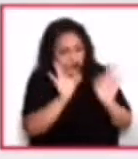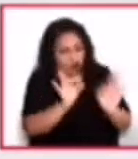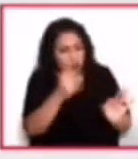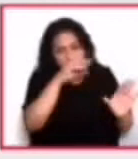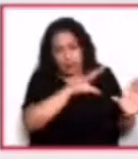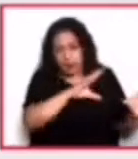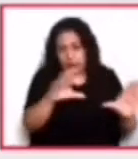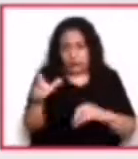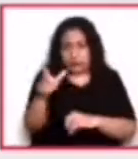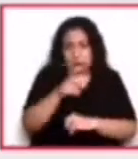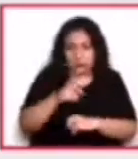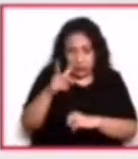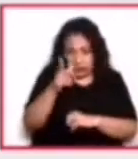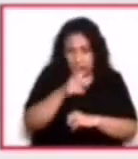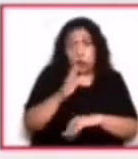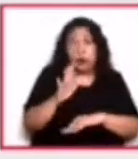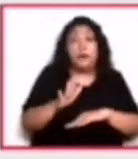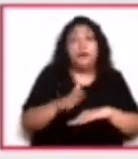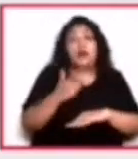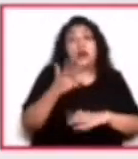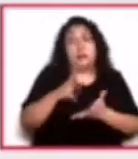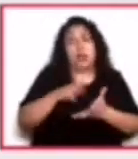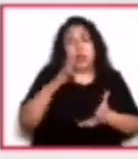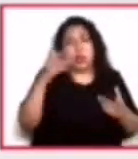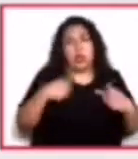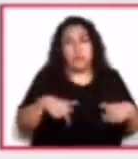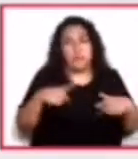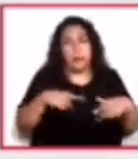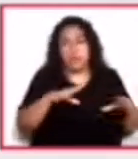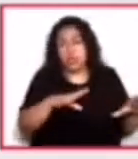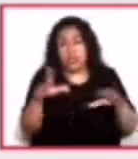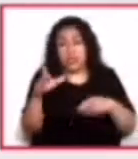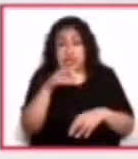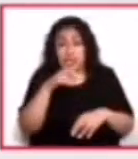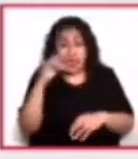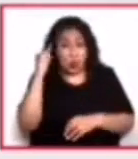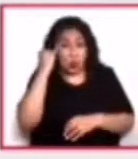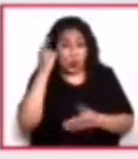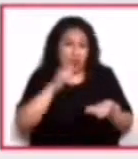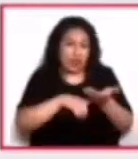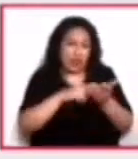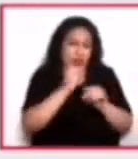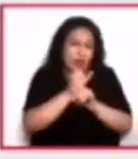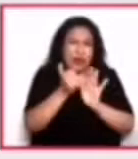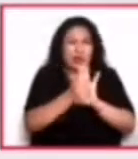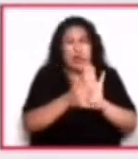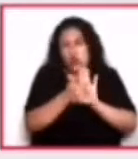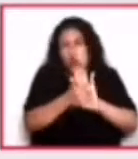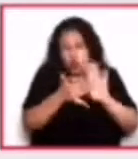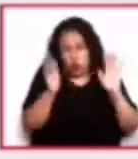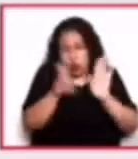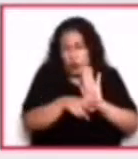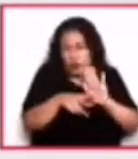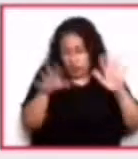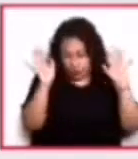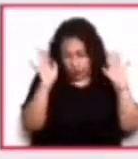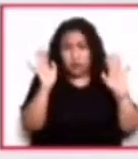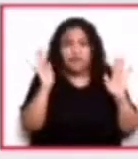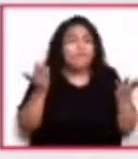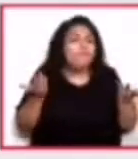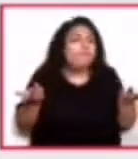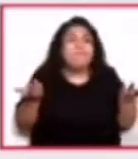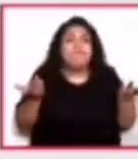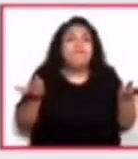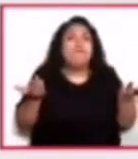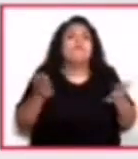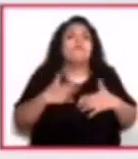lengua. Porque la mayor parte de las personas que enseñan una lengua indígena en internet, en YouTube, ¿no? En videos que hay ahí, pues lo